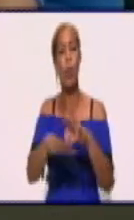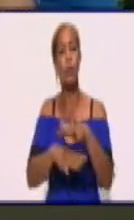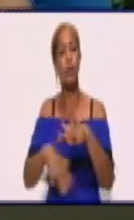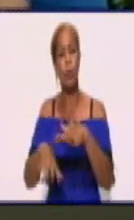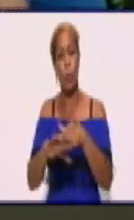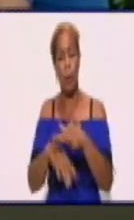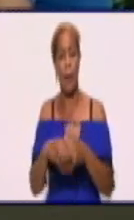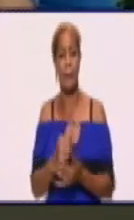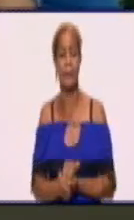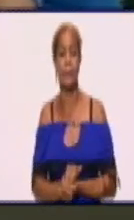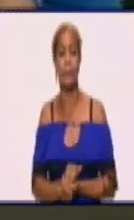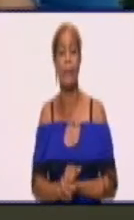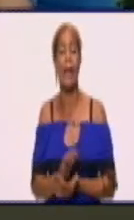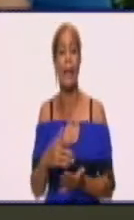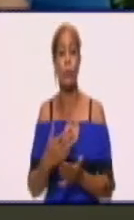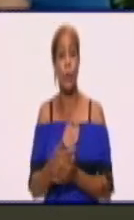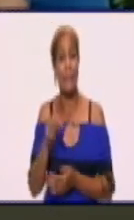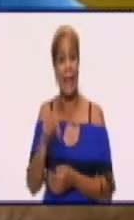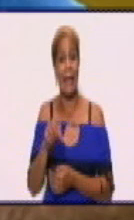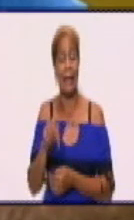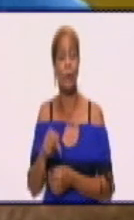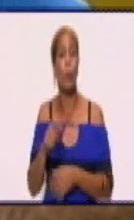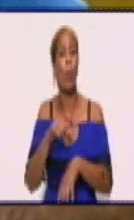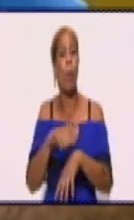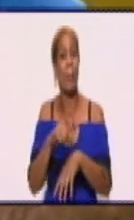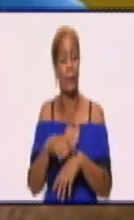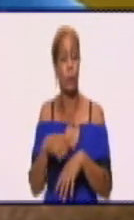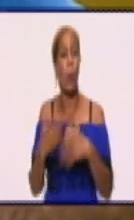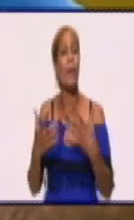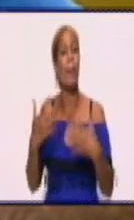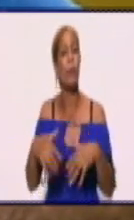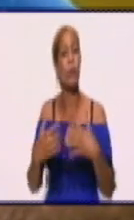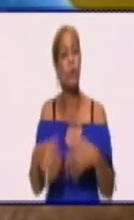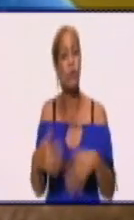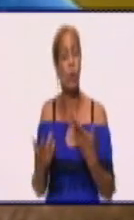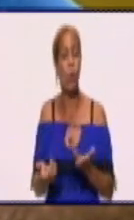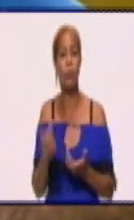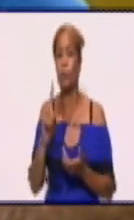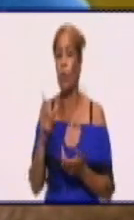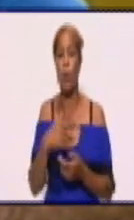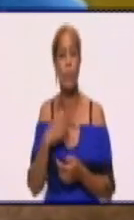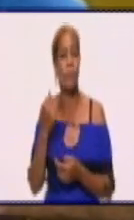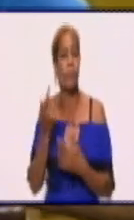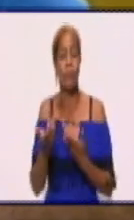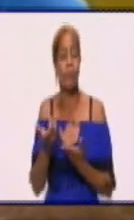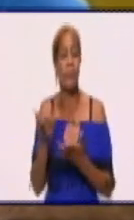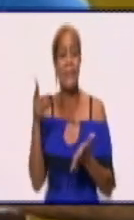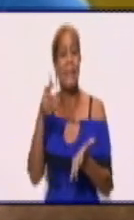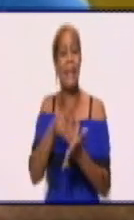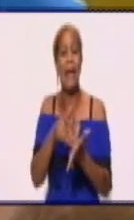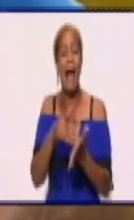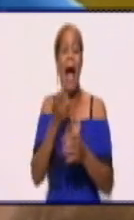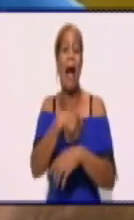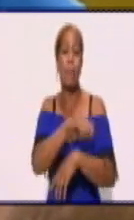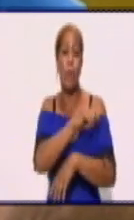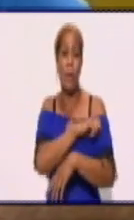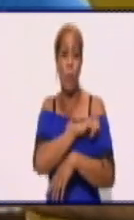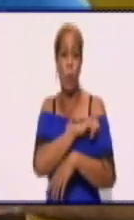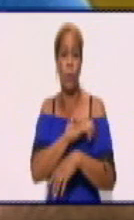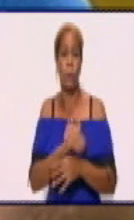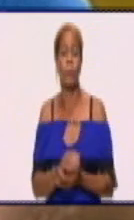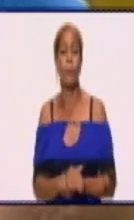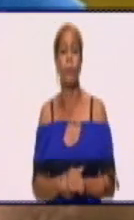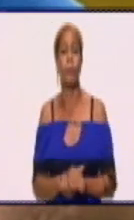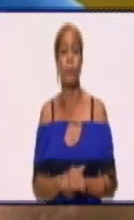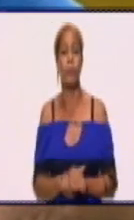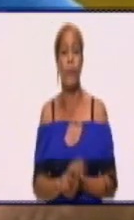En estos momentos, la capacidad productiva que tenemos no satisface la demanda que tenemos en nuestras instalaciones,